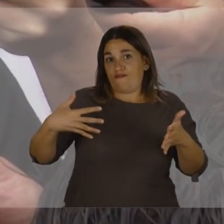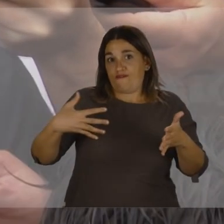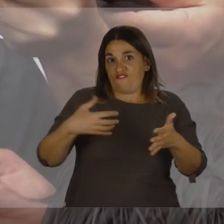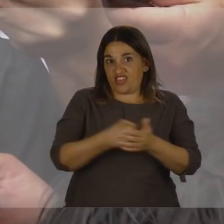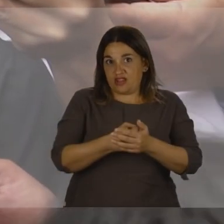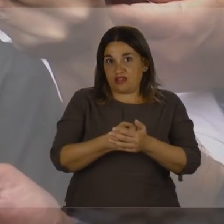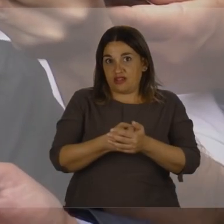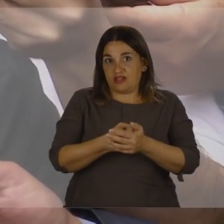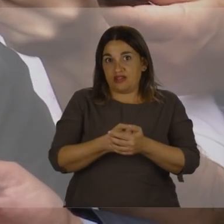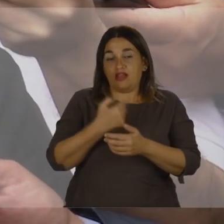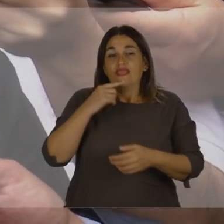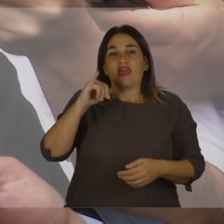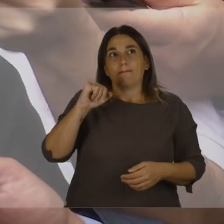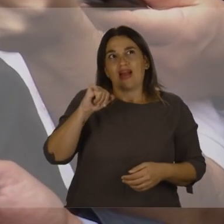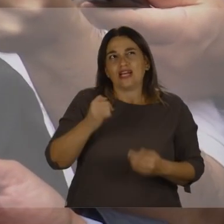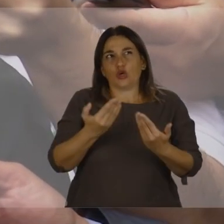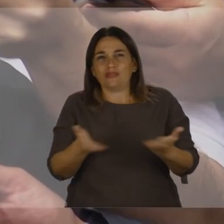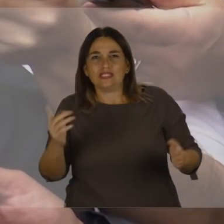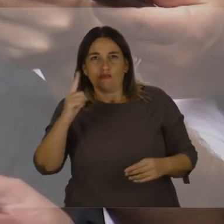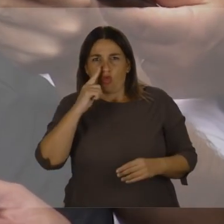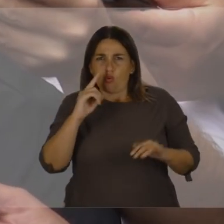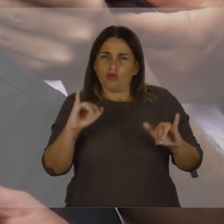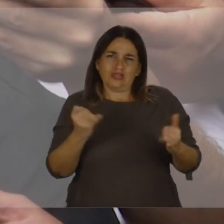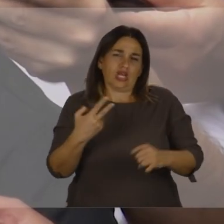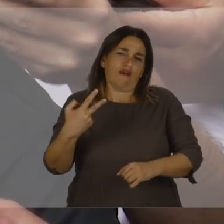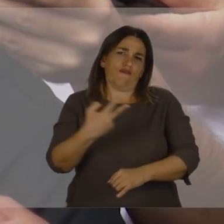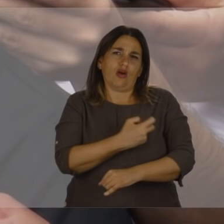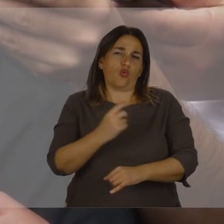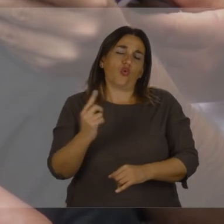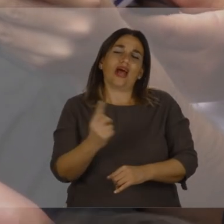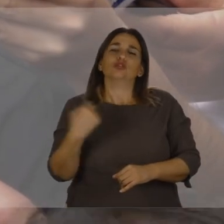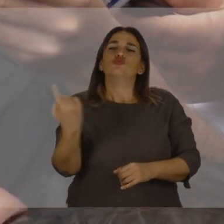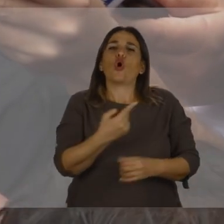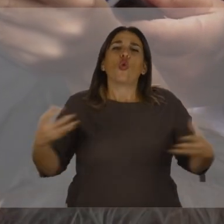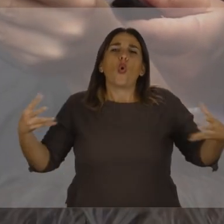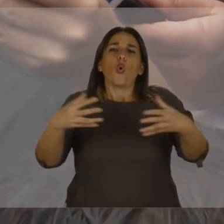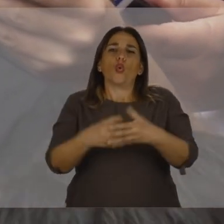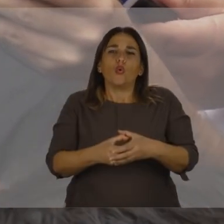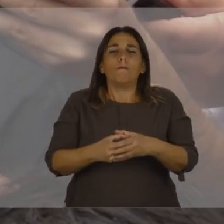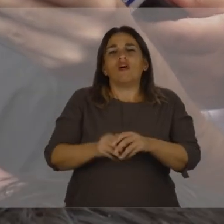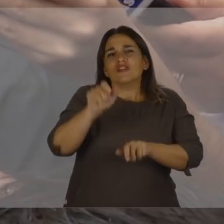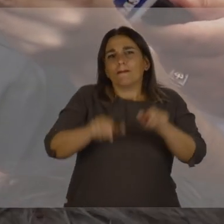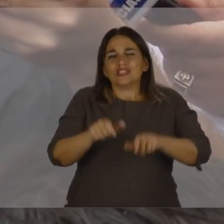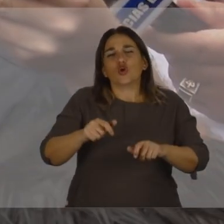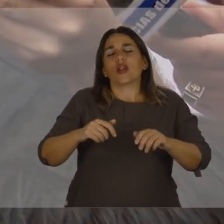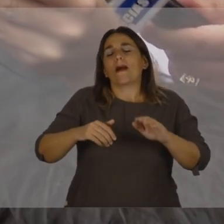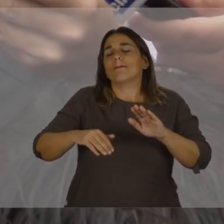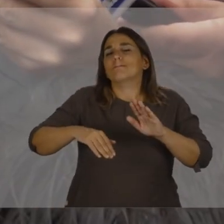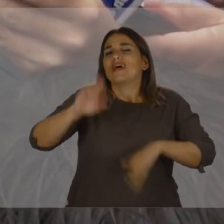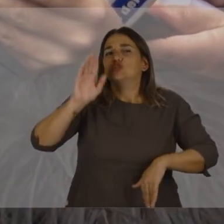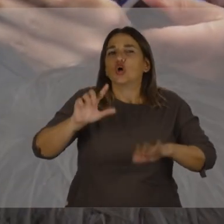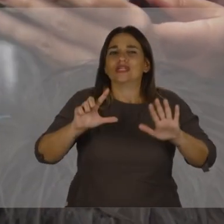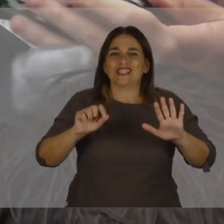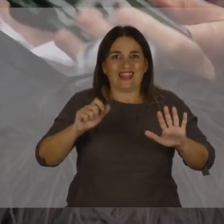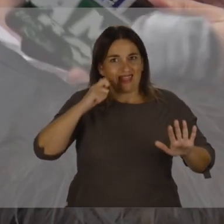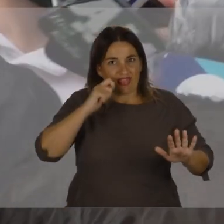fin de mayo, principio de junio, ya estaría vacunado todas las personas de mayores de